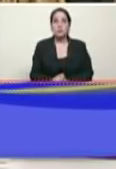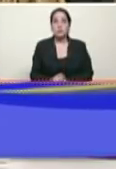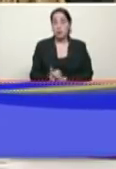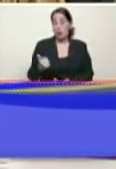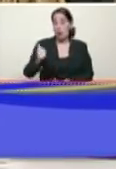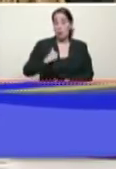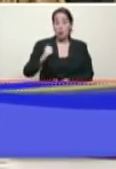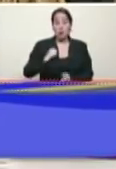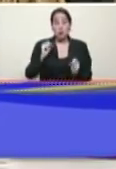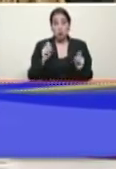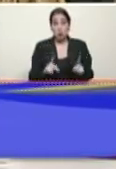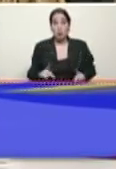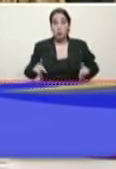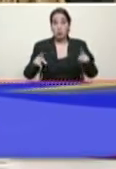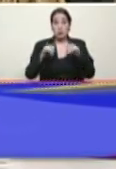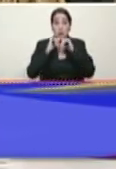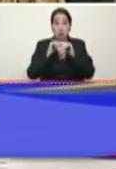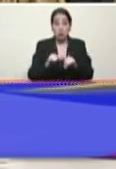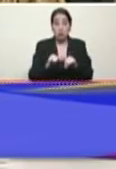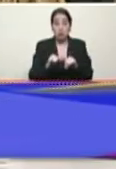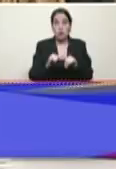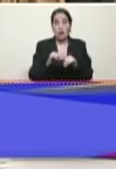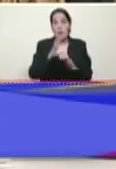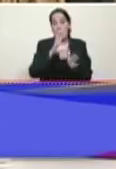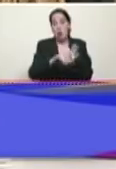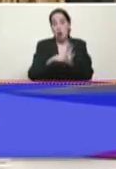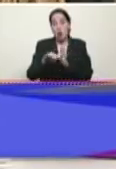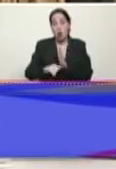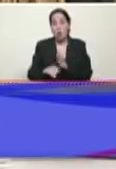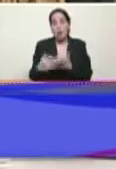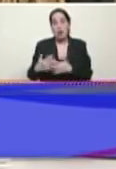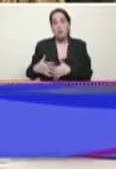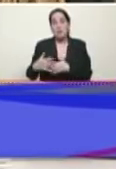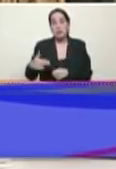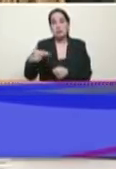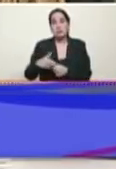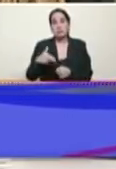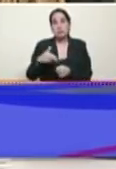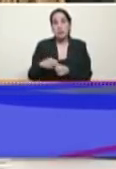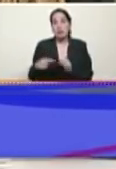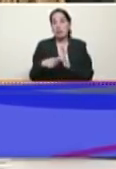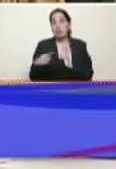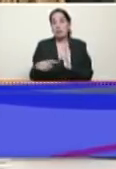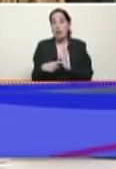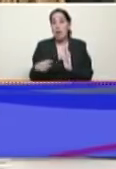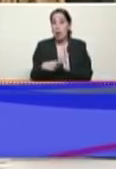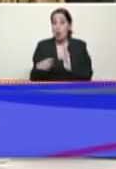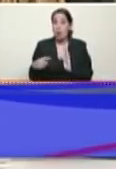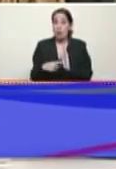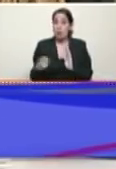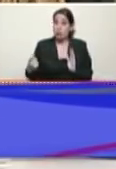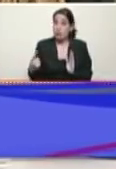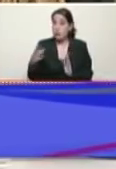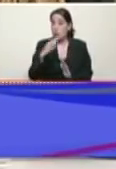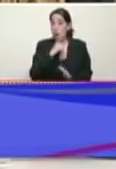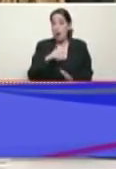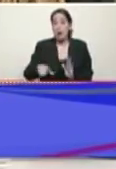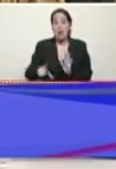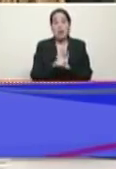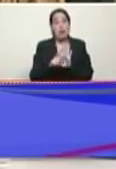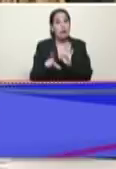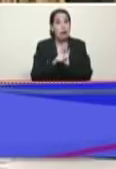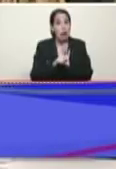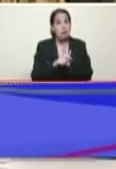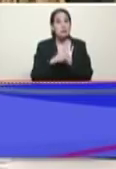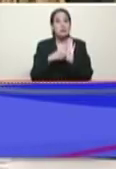Aprovecho la oportunidad para denunciar el robo de Citgo a través de un endeudamiento totalmente ilegal, y así se va